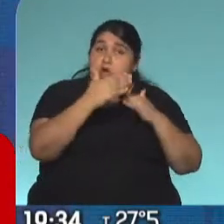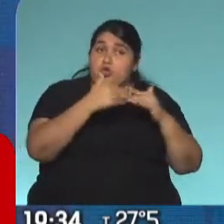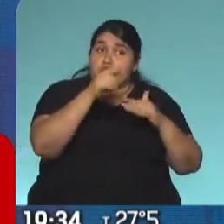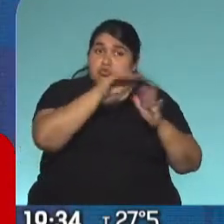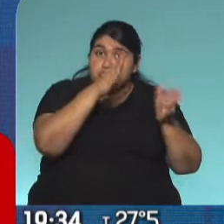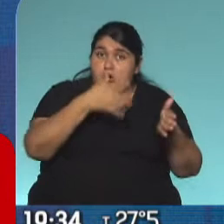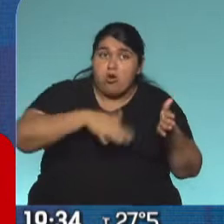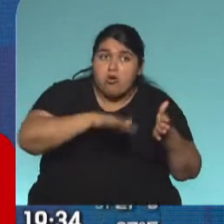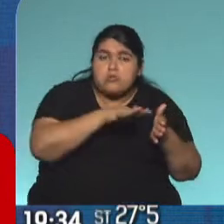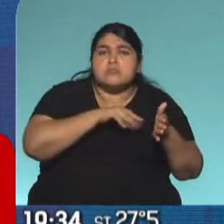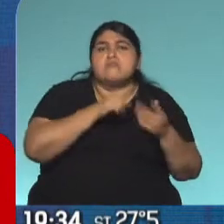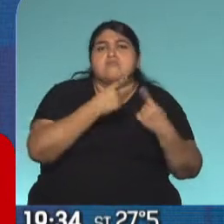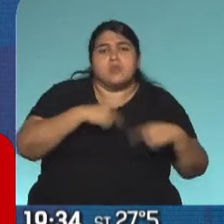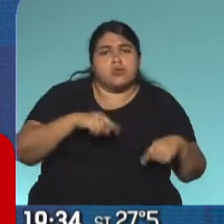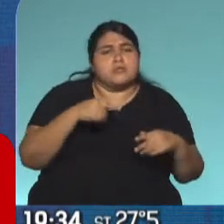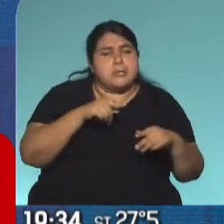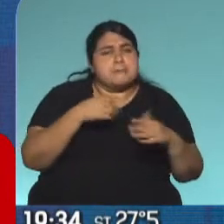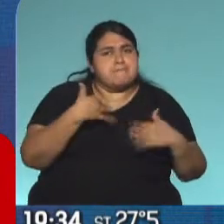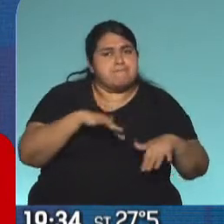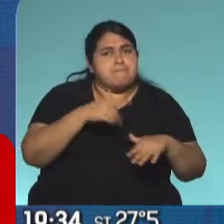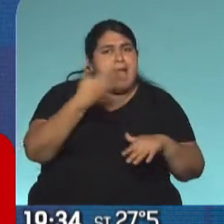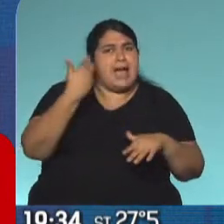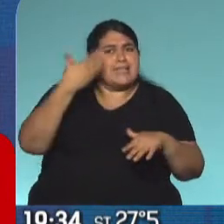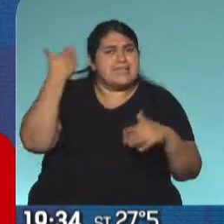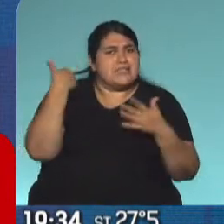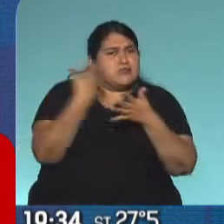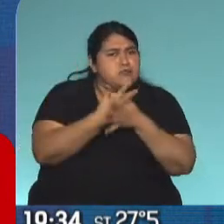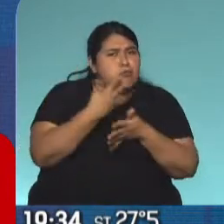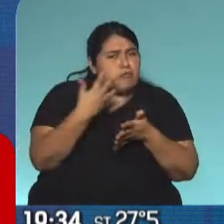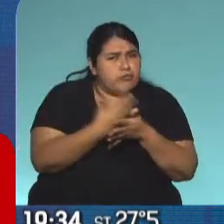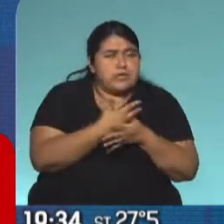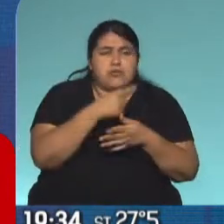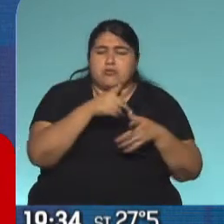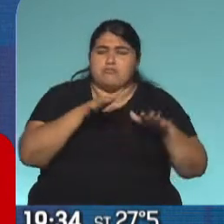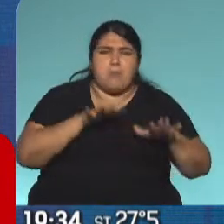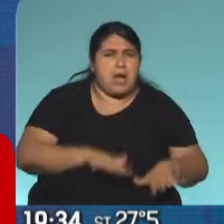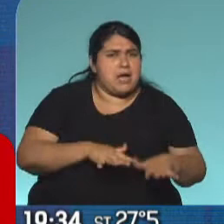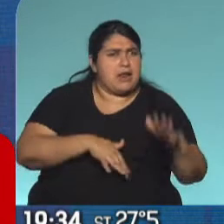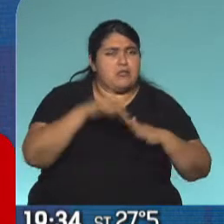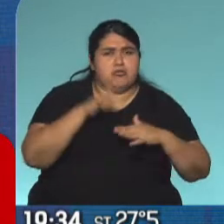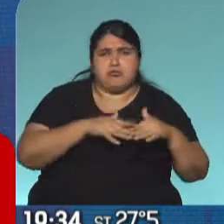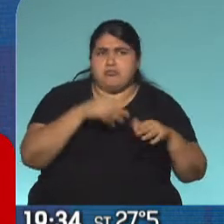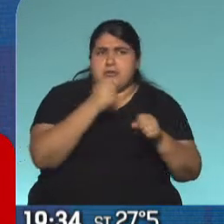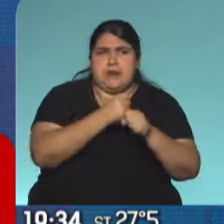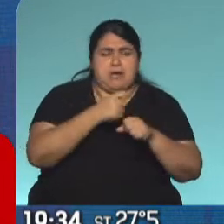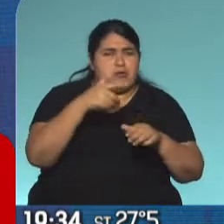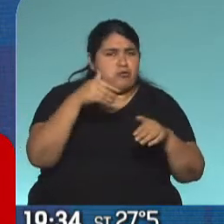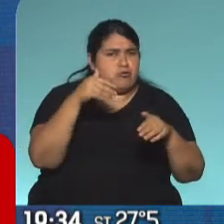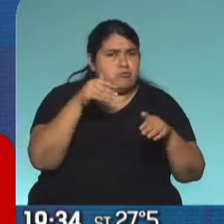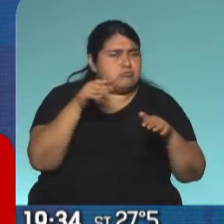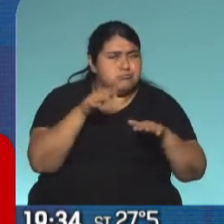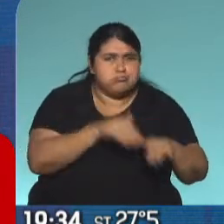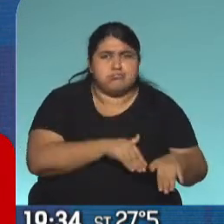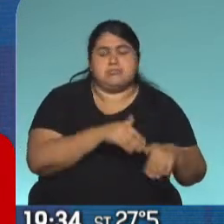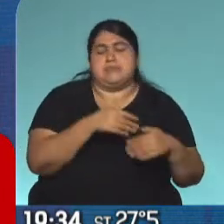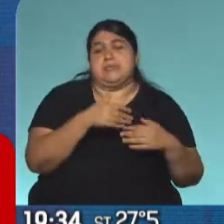meses de la pandemia y un poco más también ha estado realmente muy paralizado, ha tenido un decrecimiento enorme y